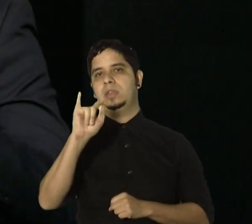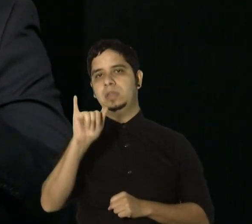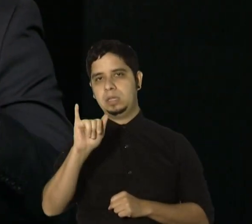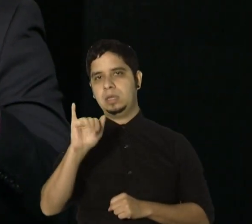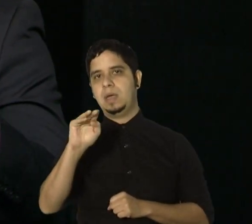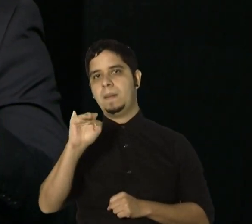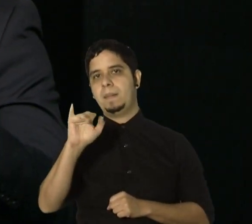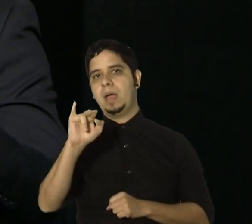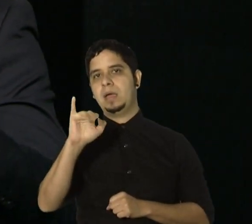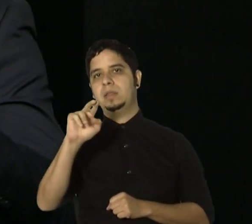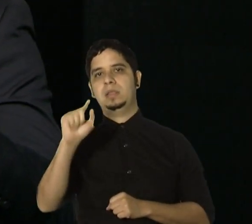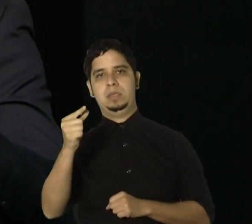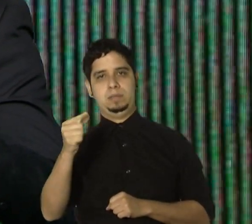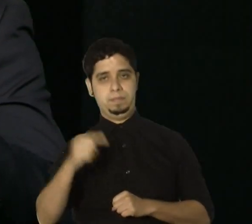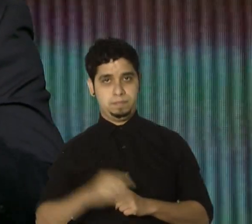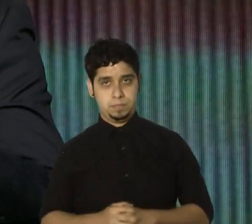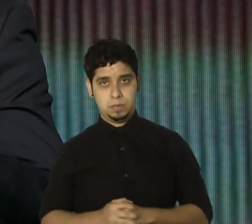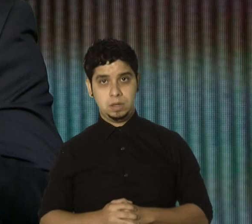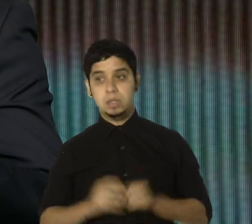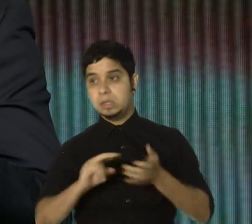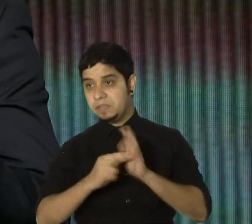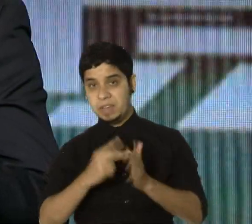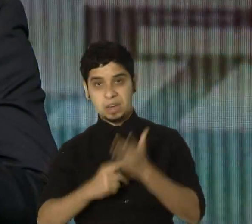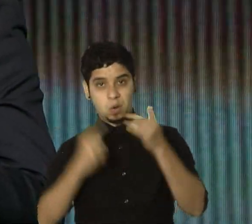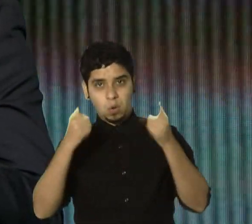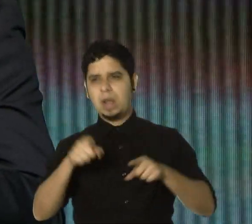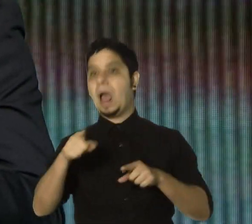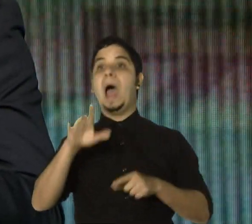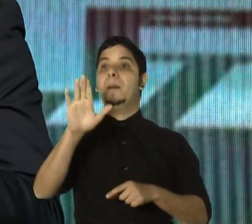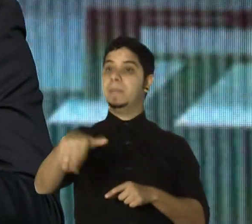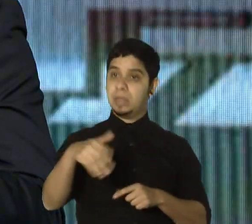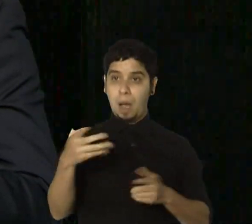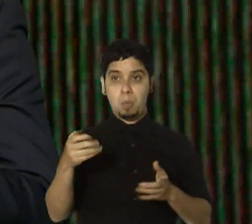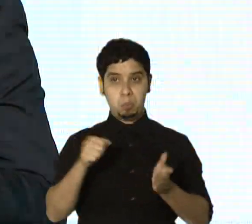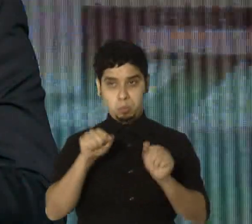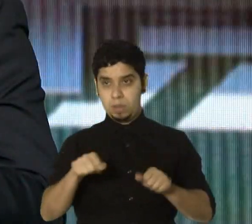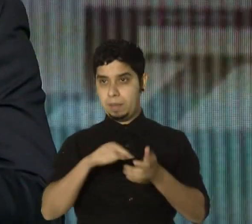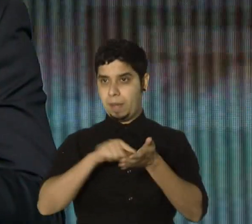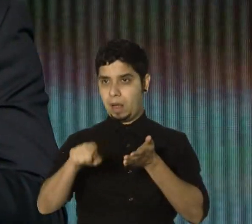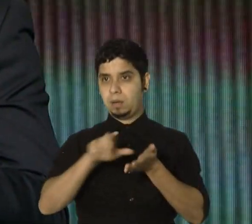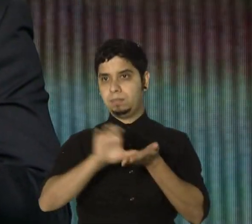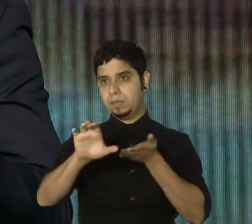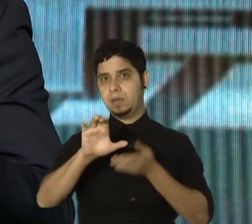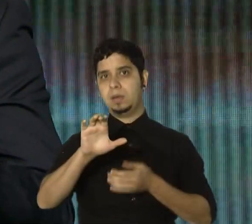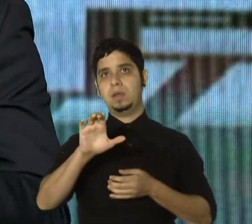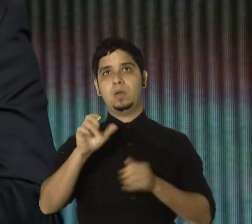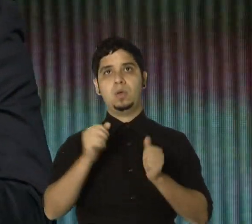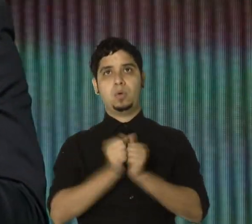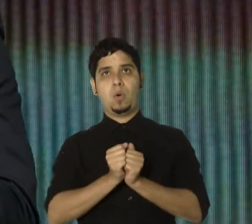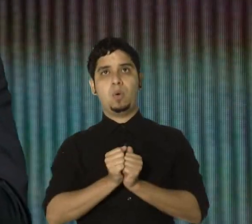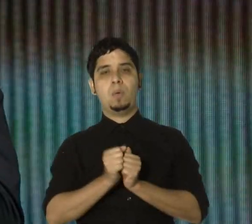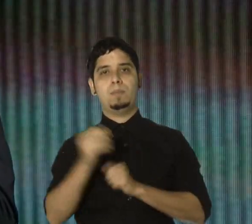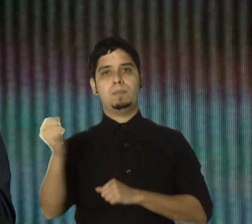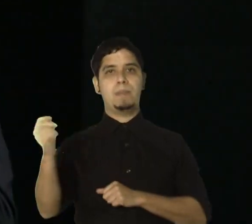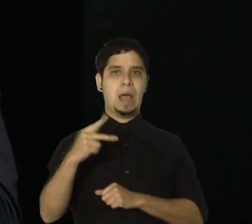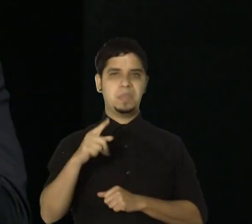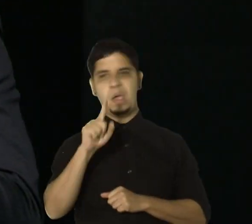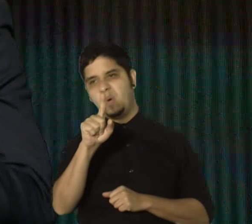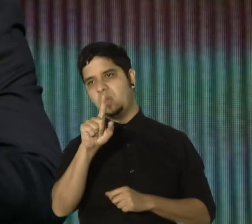donde le aparece una oportunidad al ciudadano de hacer una inversión de criptomoneda con un retorno de 1 a 3%.